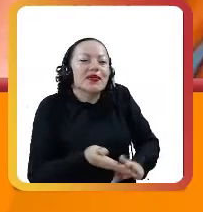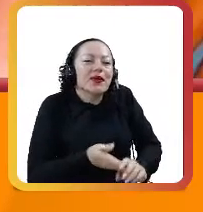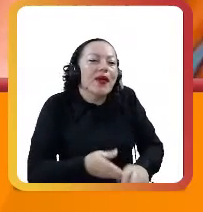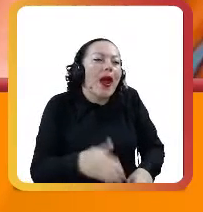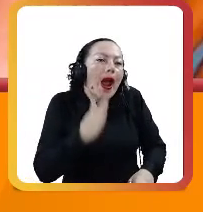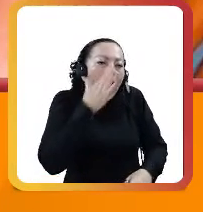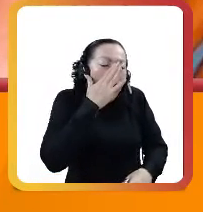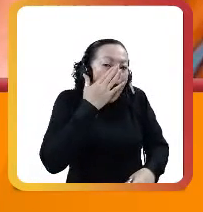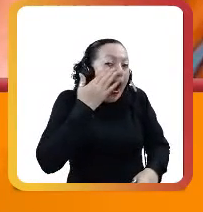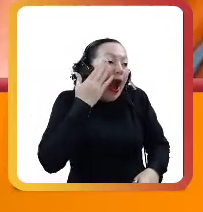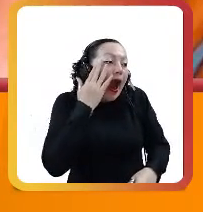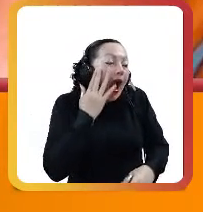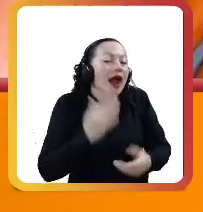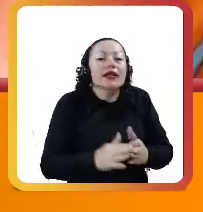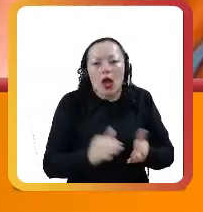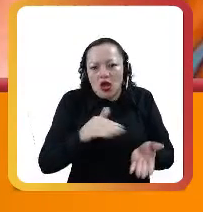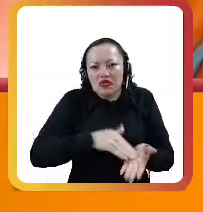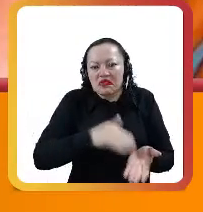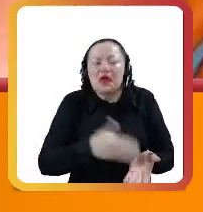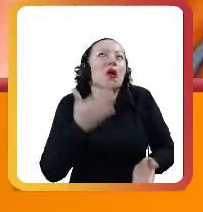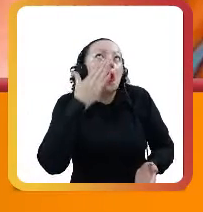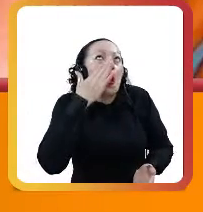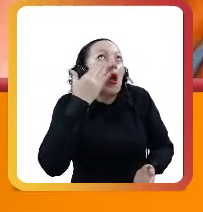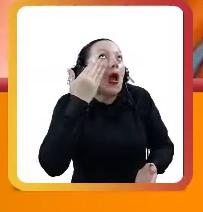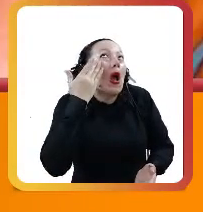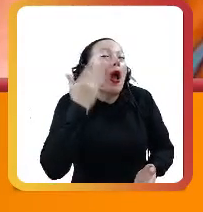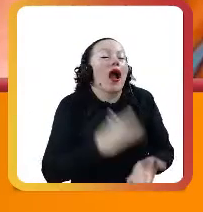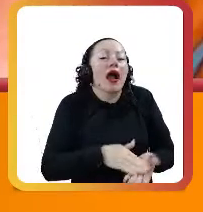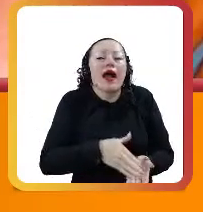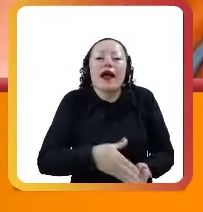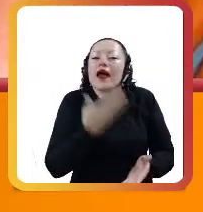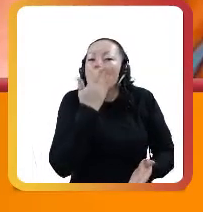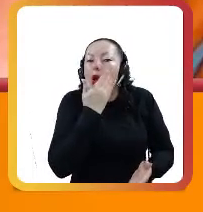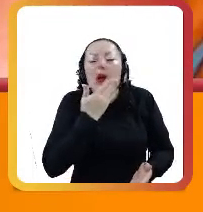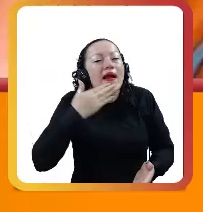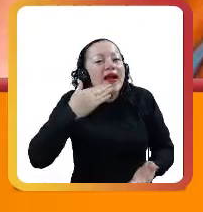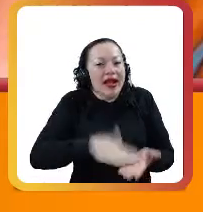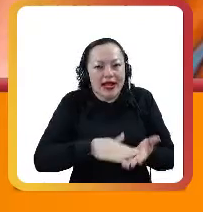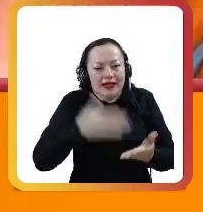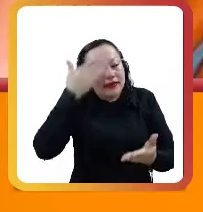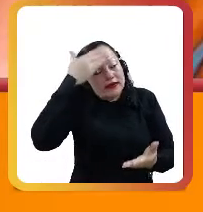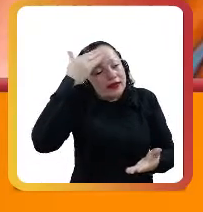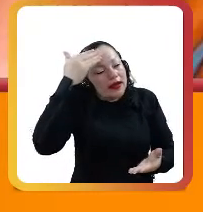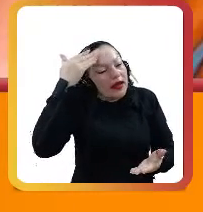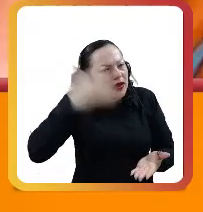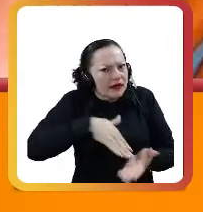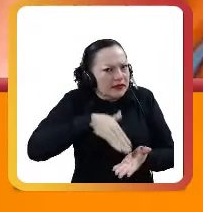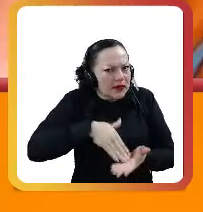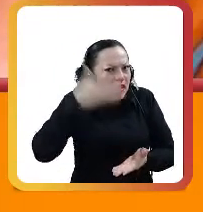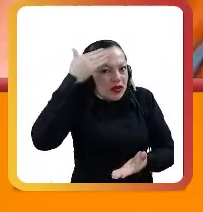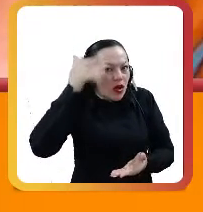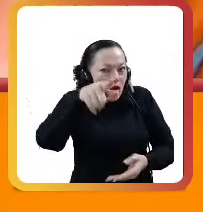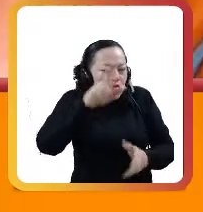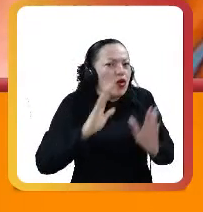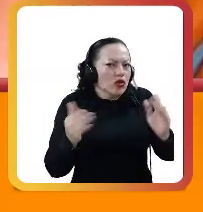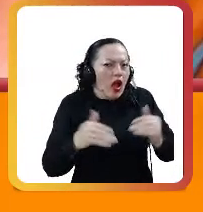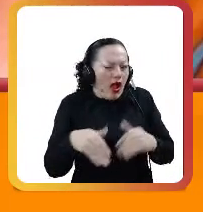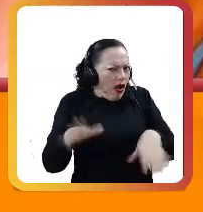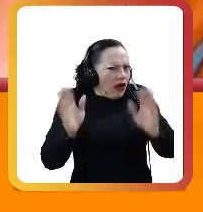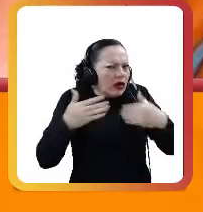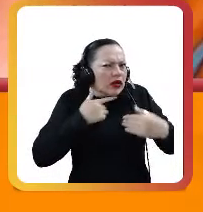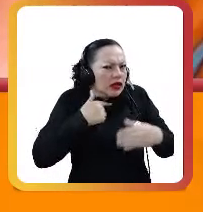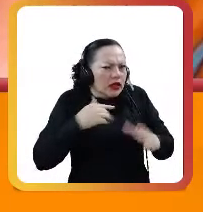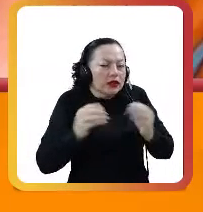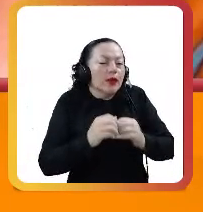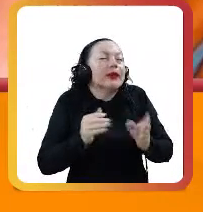conseguir una brochita, no sé, cualquier brochita que tengas a la mano o cualquier cosita con la que te puedas aplicar en tu rostro esta